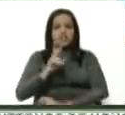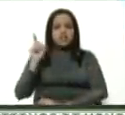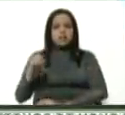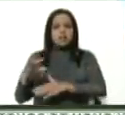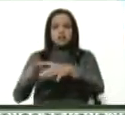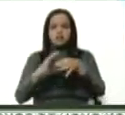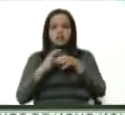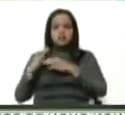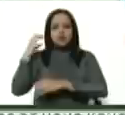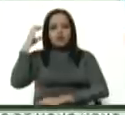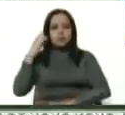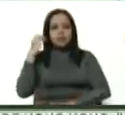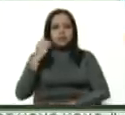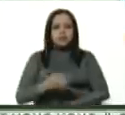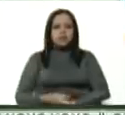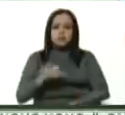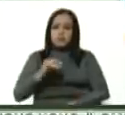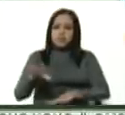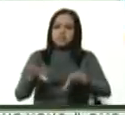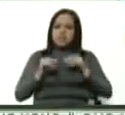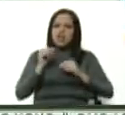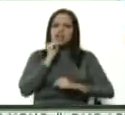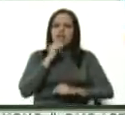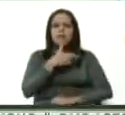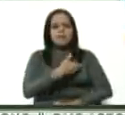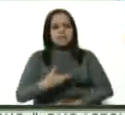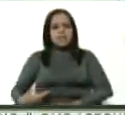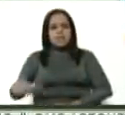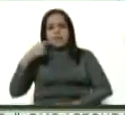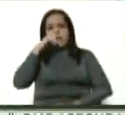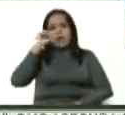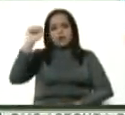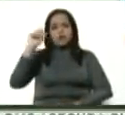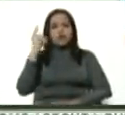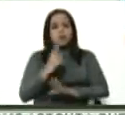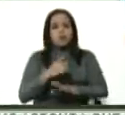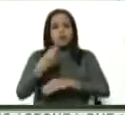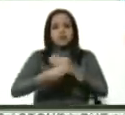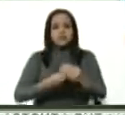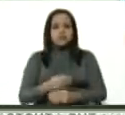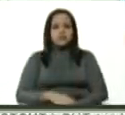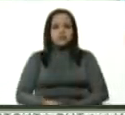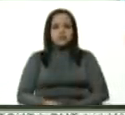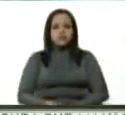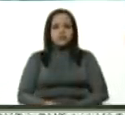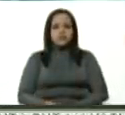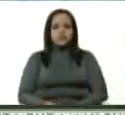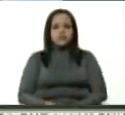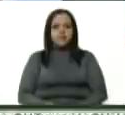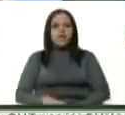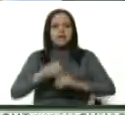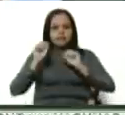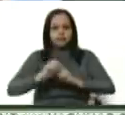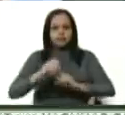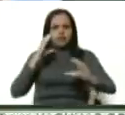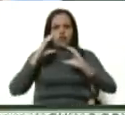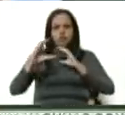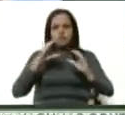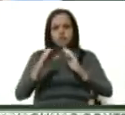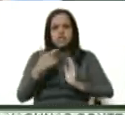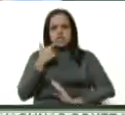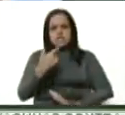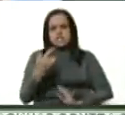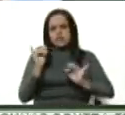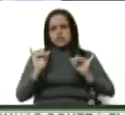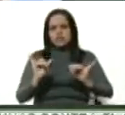Unión Europea? A quien se está reconociendo aquí es al presidente Nicolás Maduro, como en efecto debería ser. Sí, creo que el comunicado habla por sí mismo,